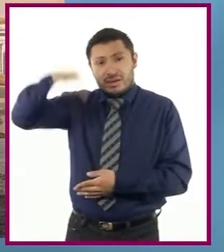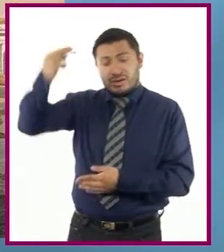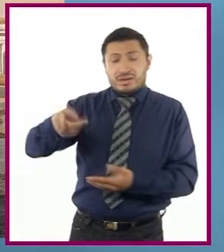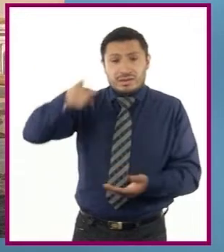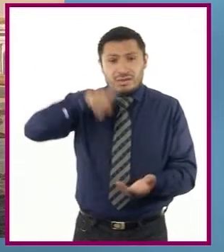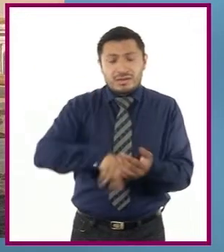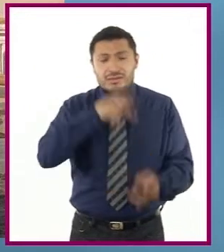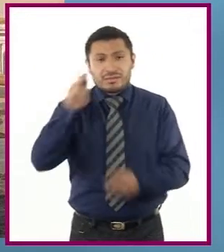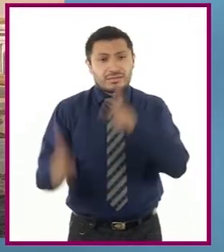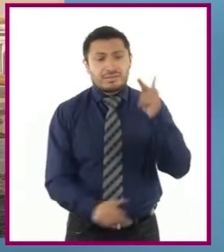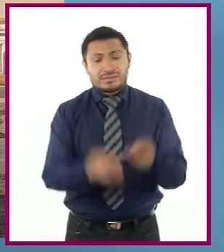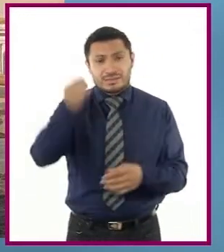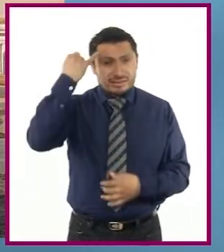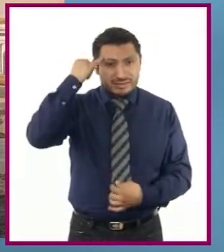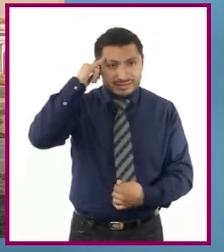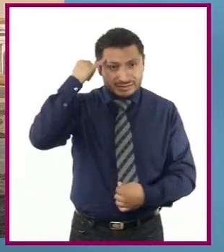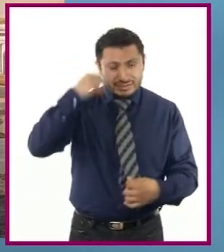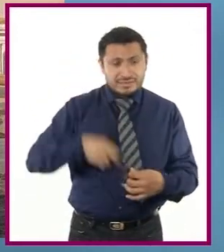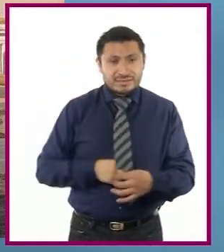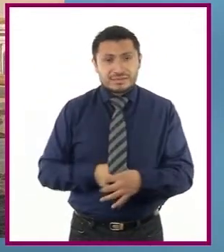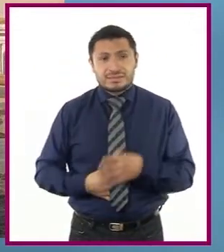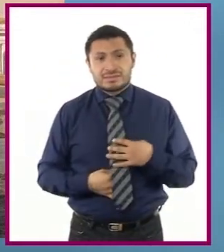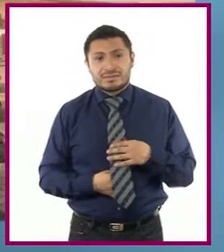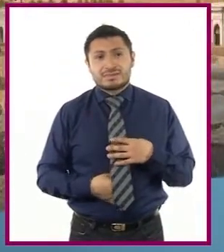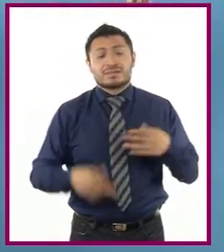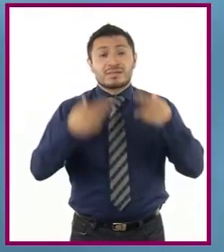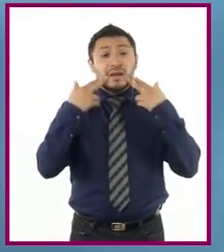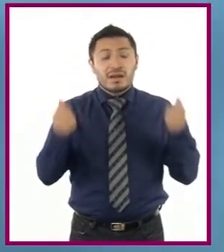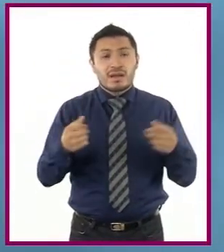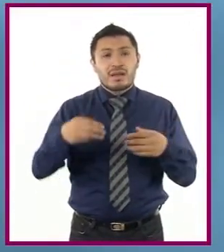de los pueblos de indios, en las haciendas y en